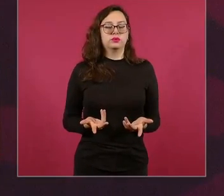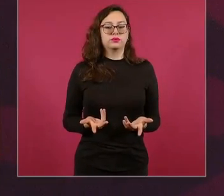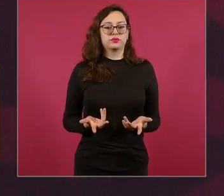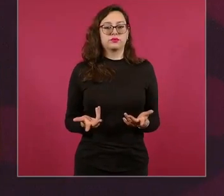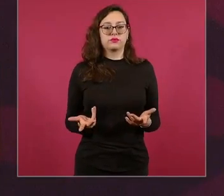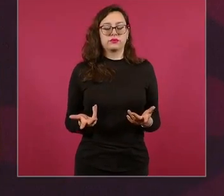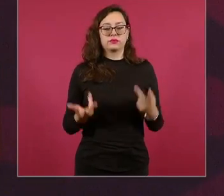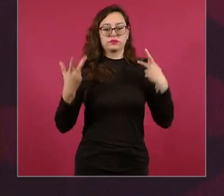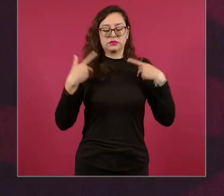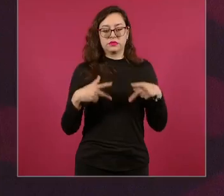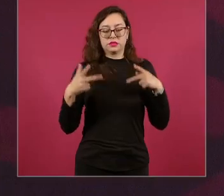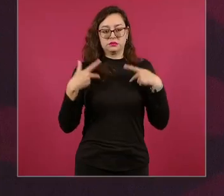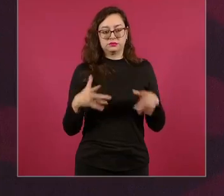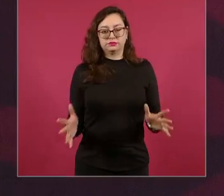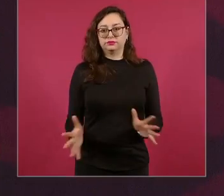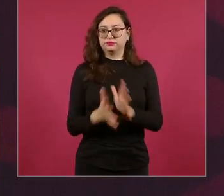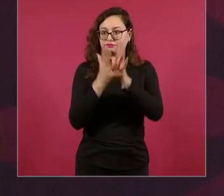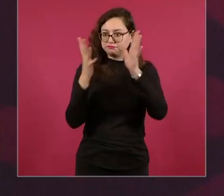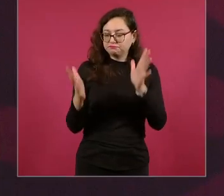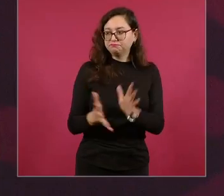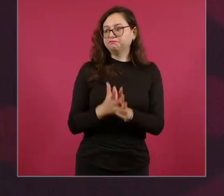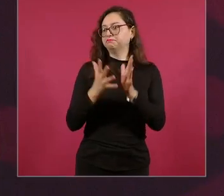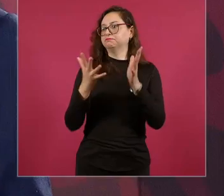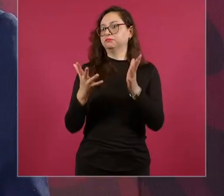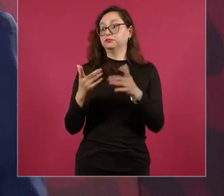participan en la construcción del Tren Maya